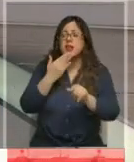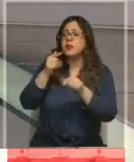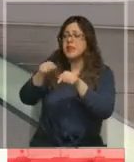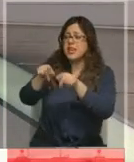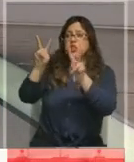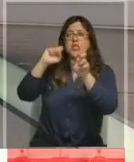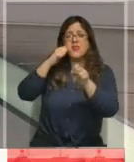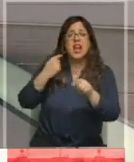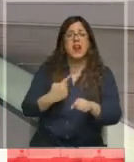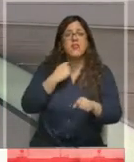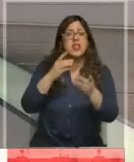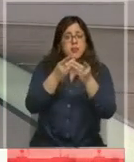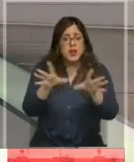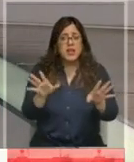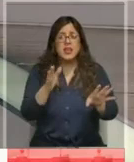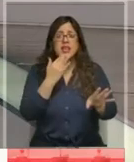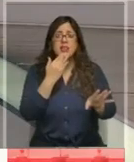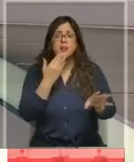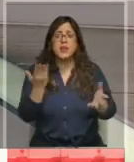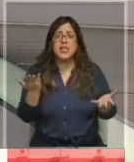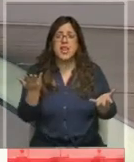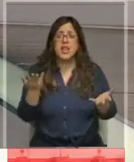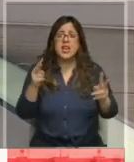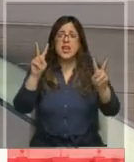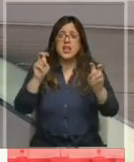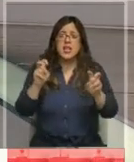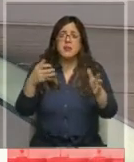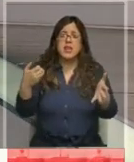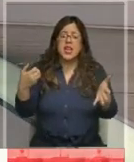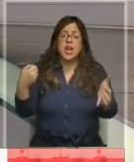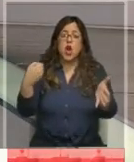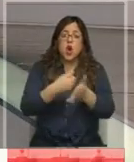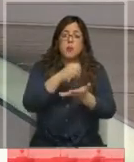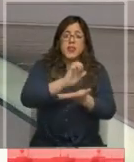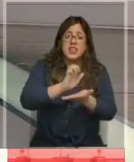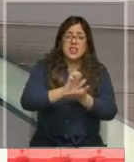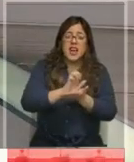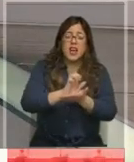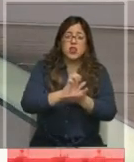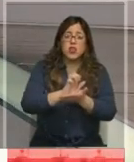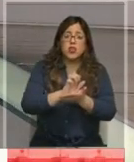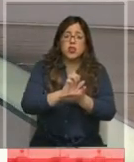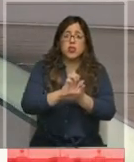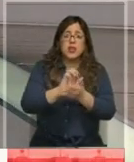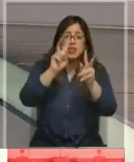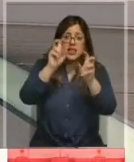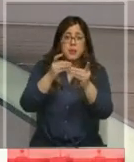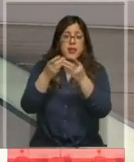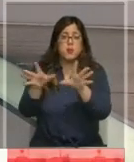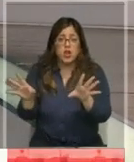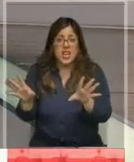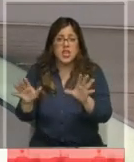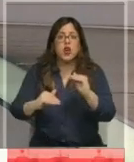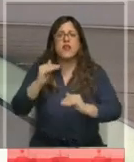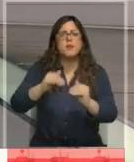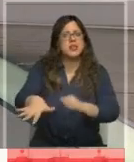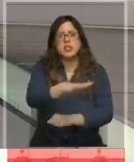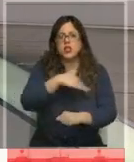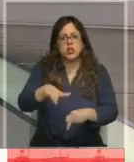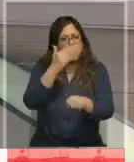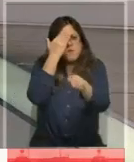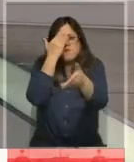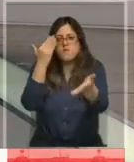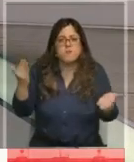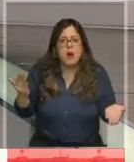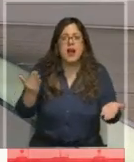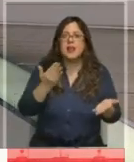democracia, si esa es la... Y justificación, golpe de Estado, gobierno democrático, depende de la circunstancia. Esto es terrible. Acá hay un tema...